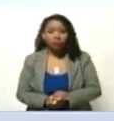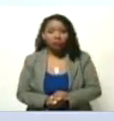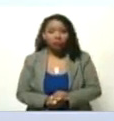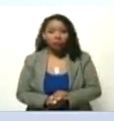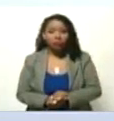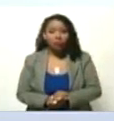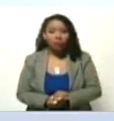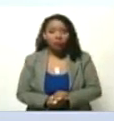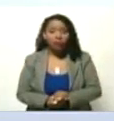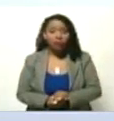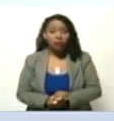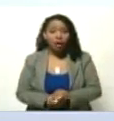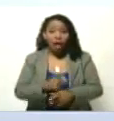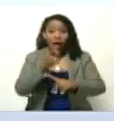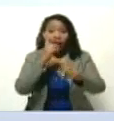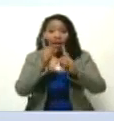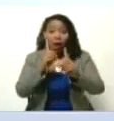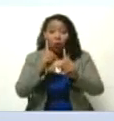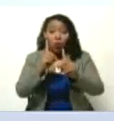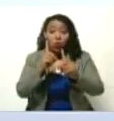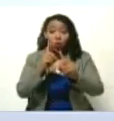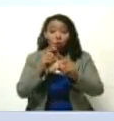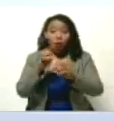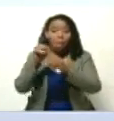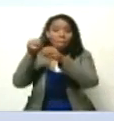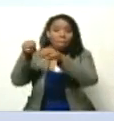Y los que se han ido al gran polo patriótico,